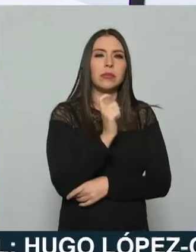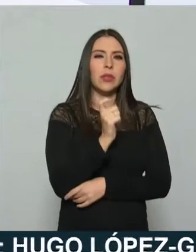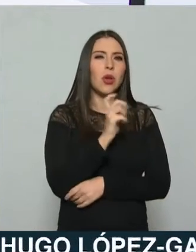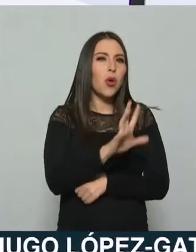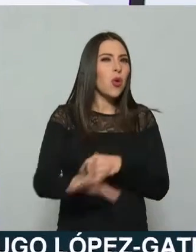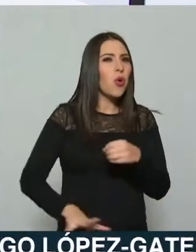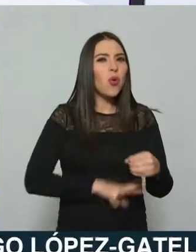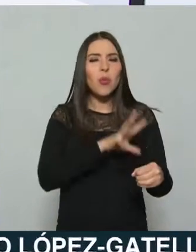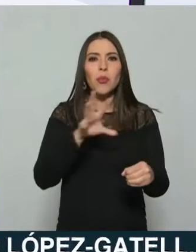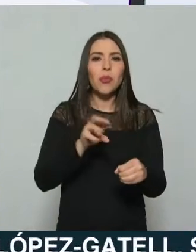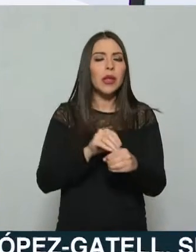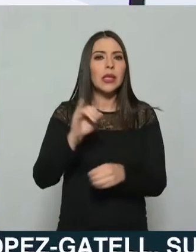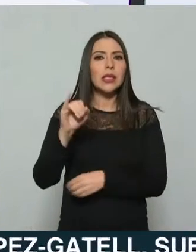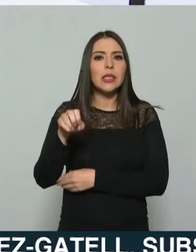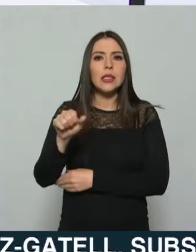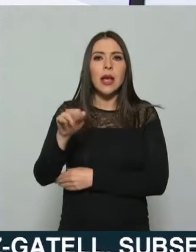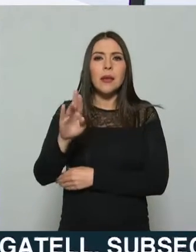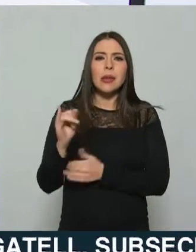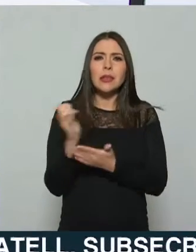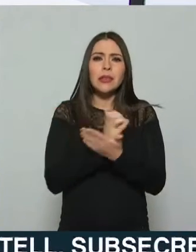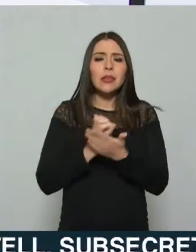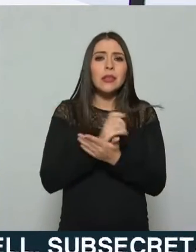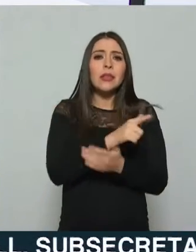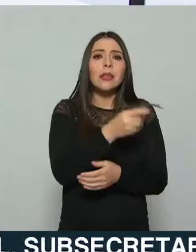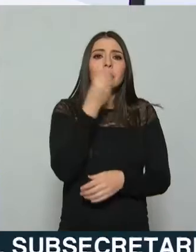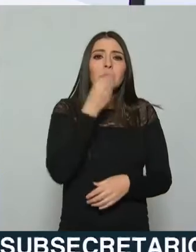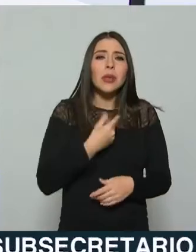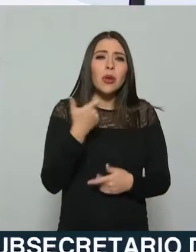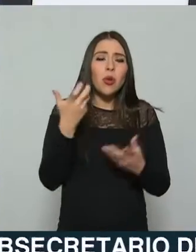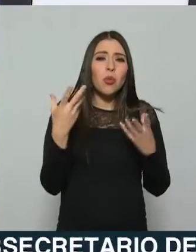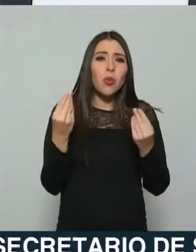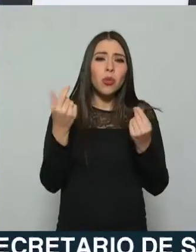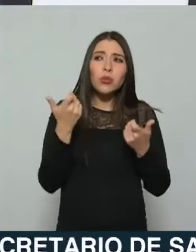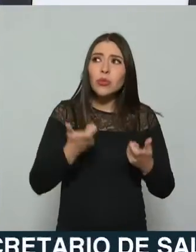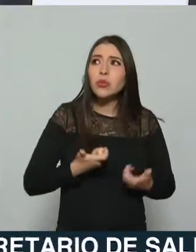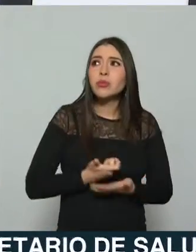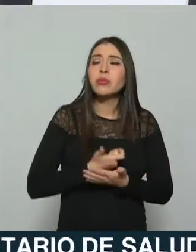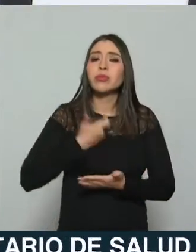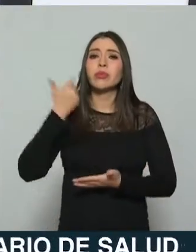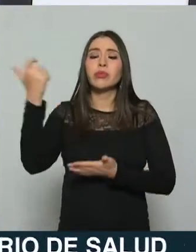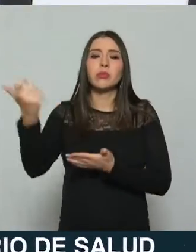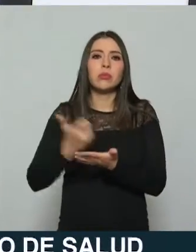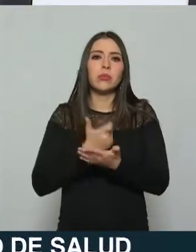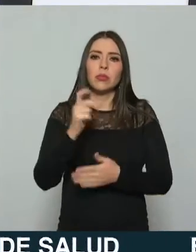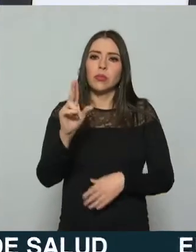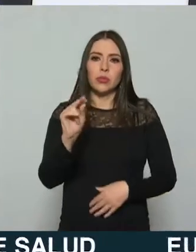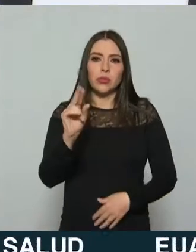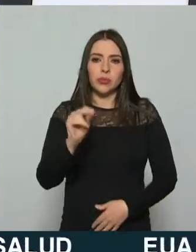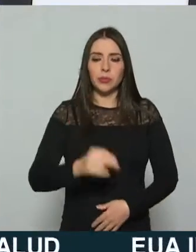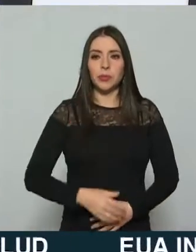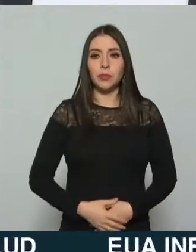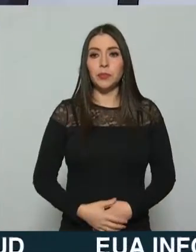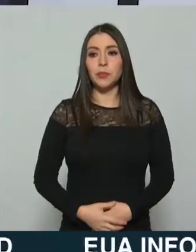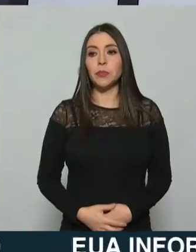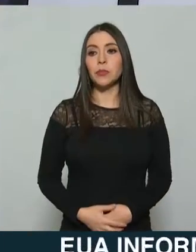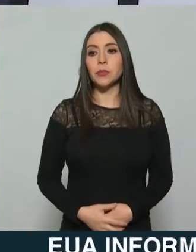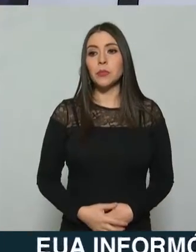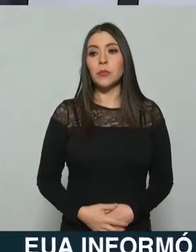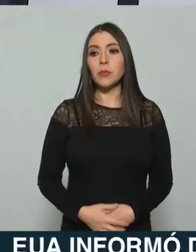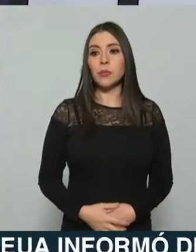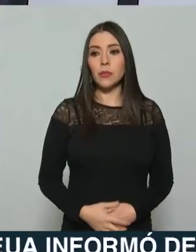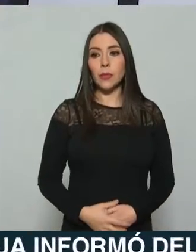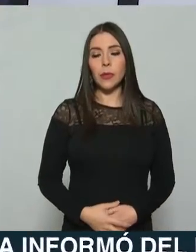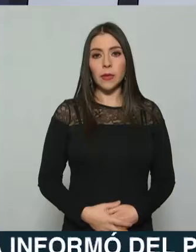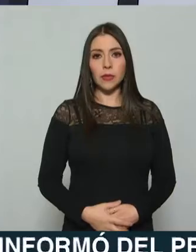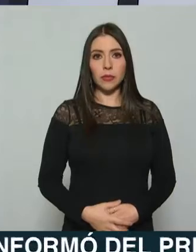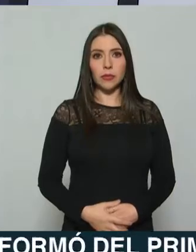no tengan que desembolsar cantidades estratosféricas de dinero para poder que además en algunos, si no es que en